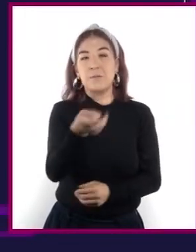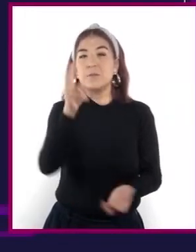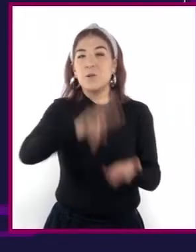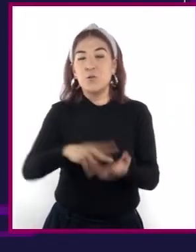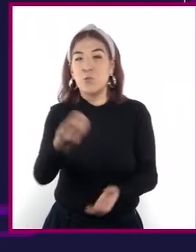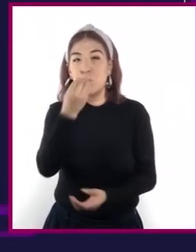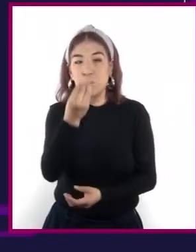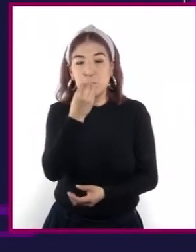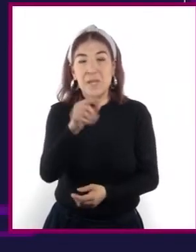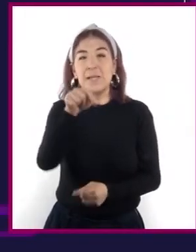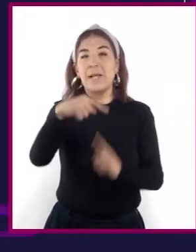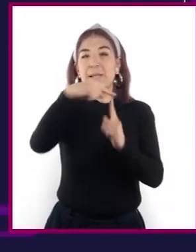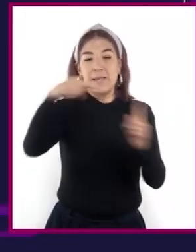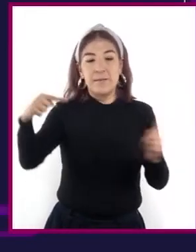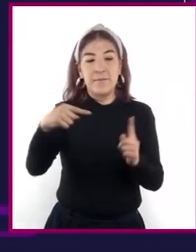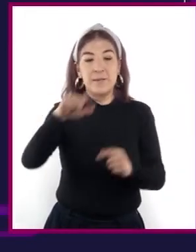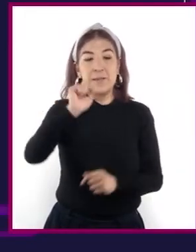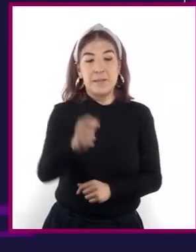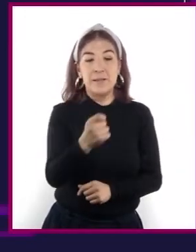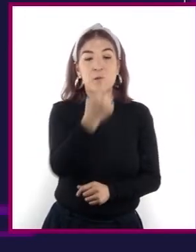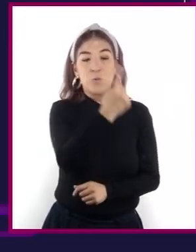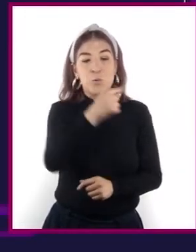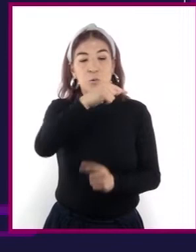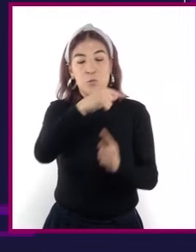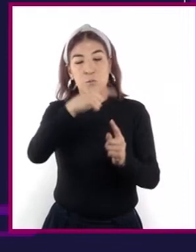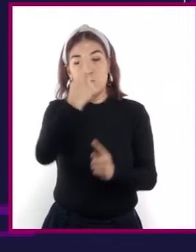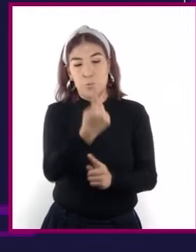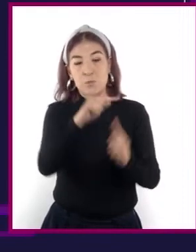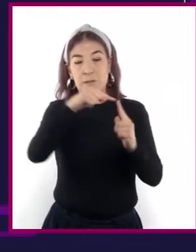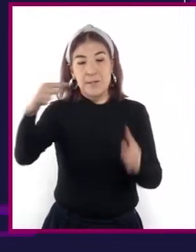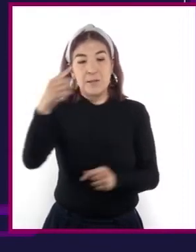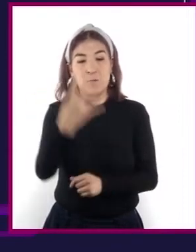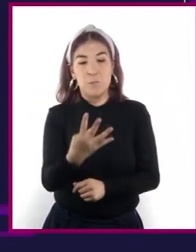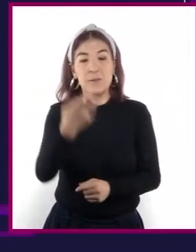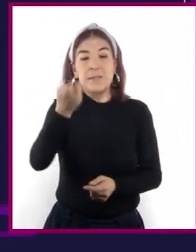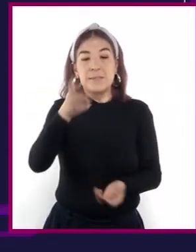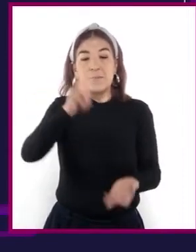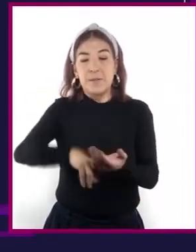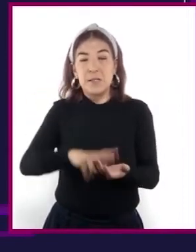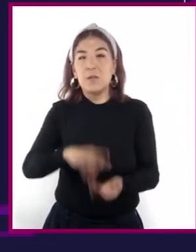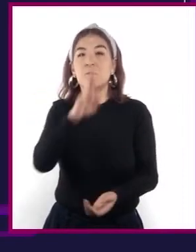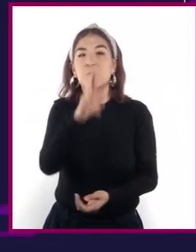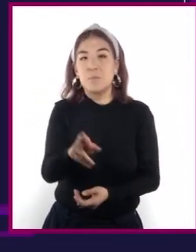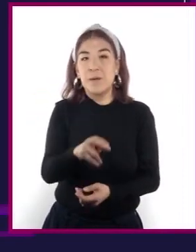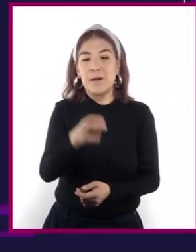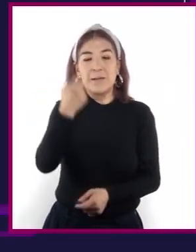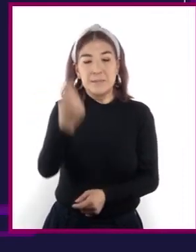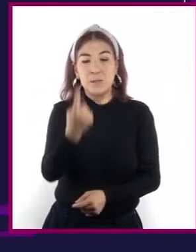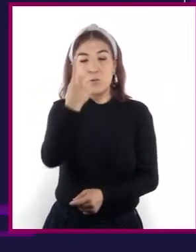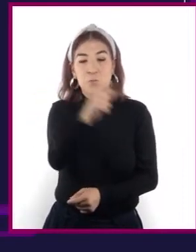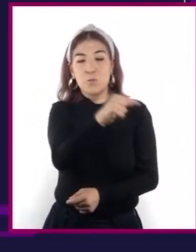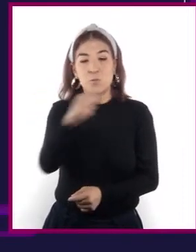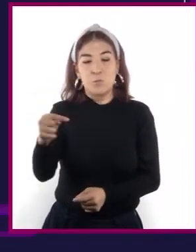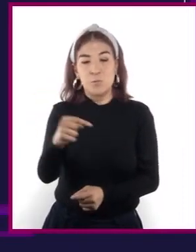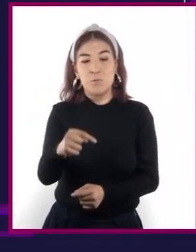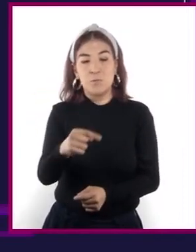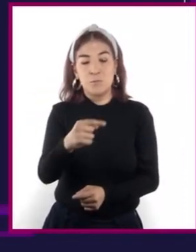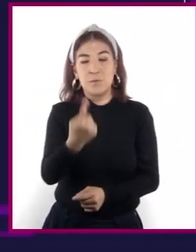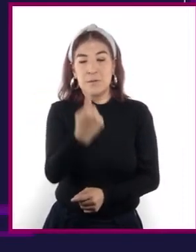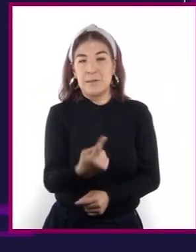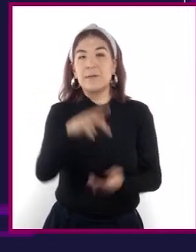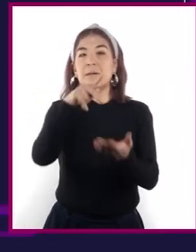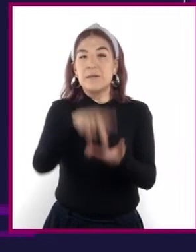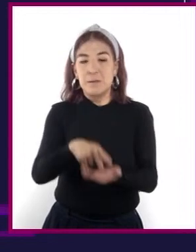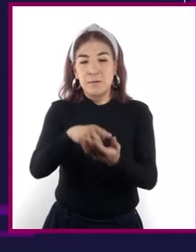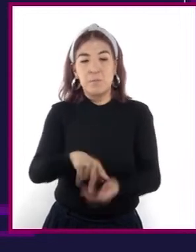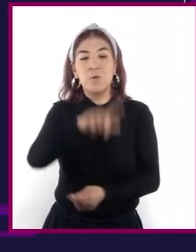1 kilogramo entre 4 para obtener 1/4 de kilogramo y lo correspondiente a 1 kilogramo de la segunda columna